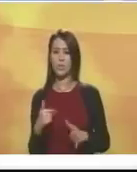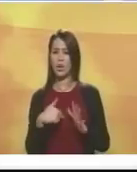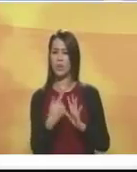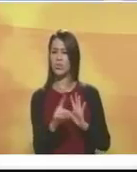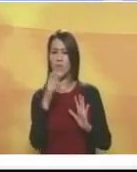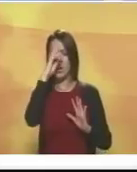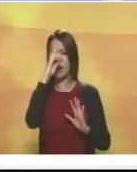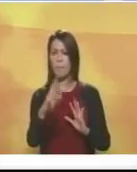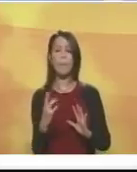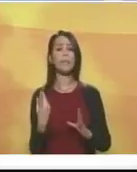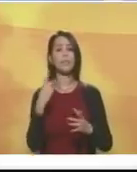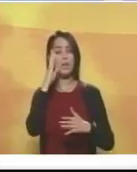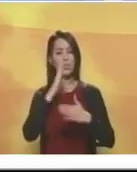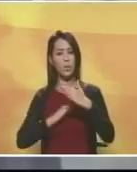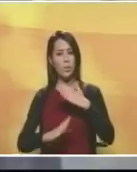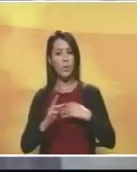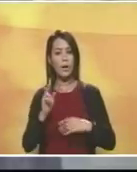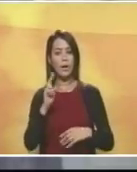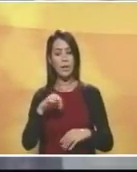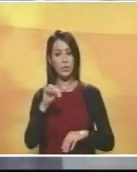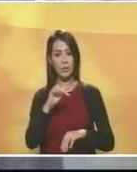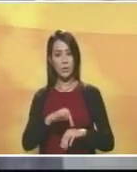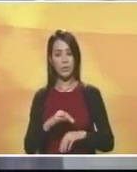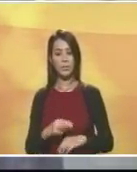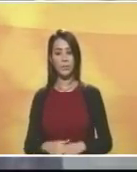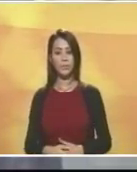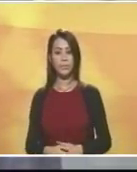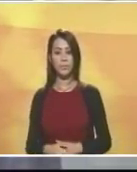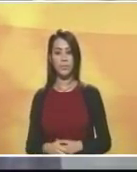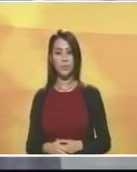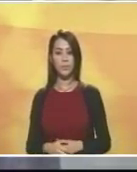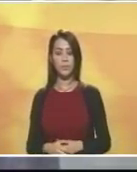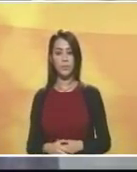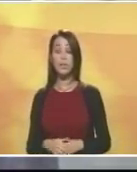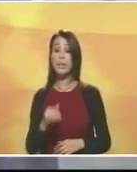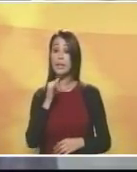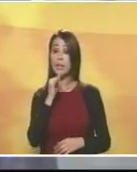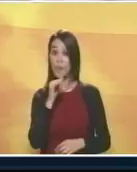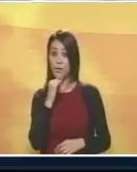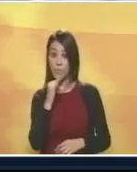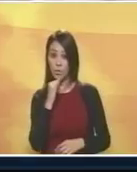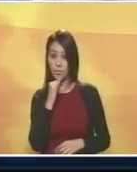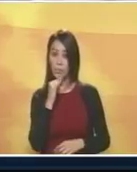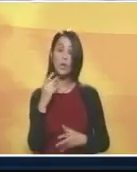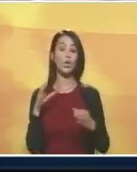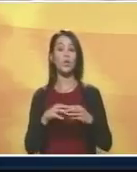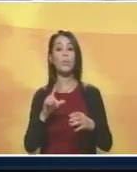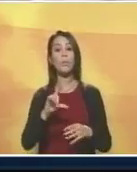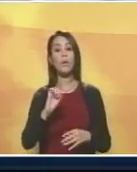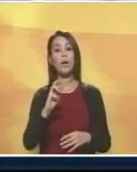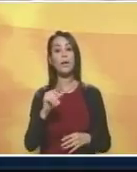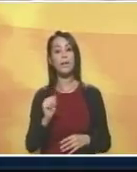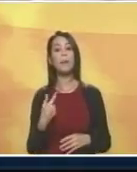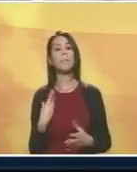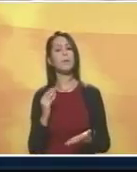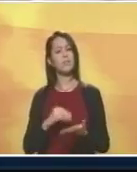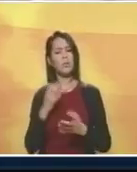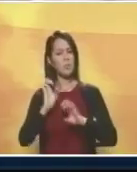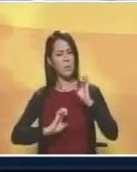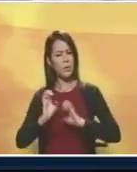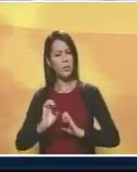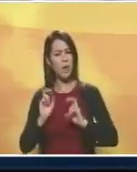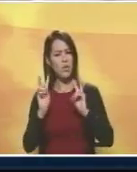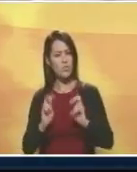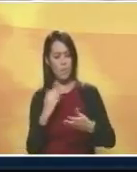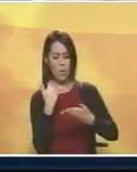violación a la soberanía nacional la emisión que hizo o la declaración emitida por el Grupo de Lima en cuanto a la reconsideración de